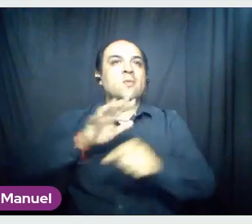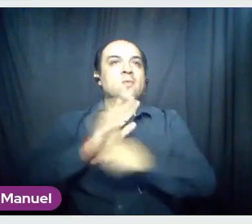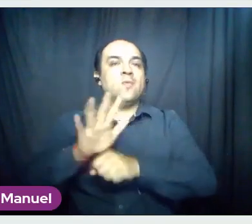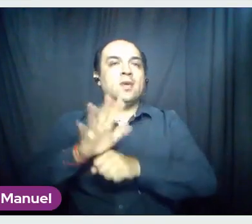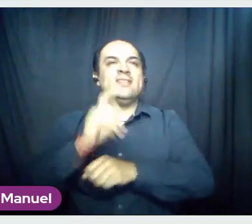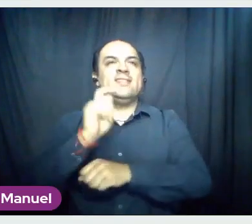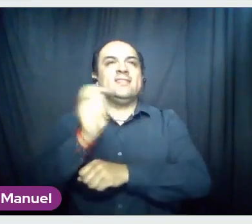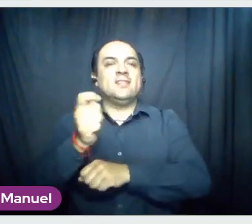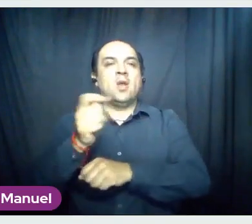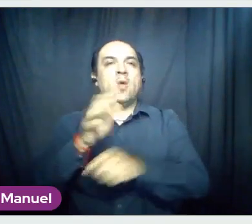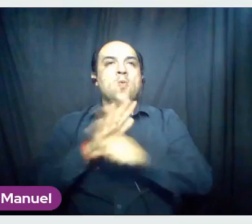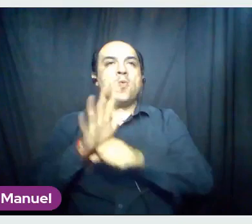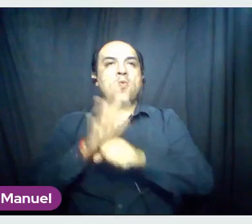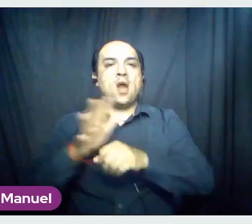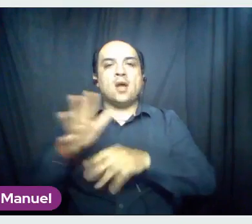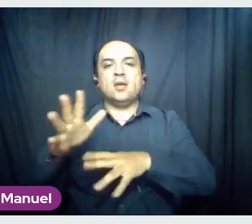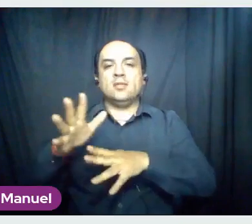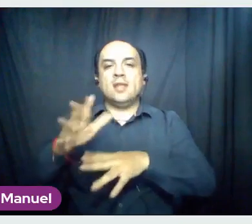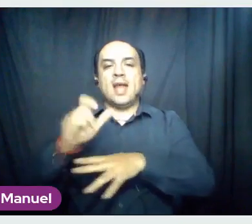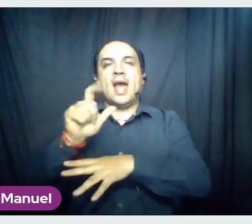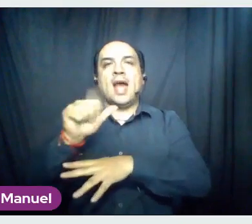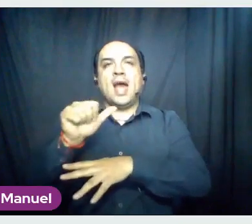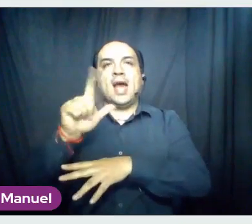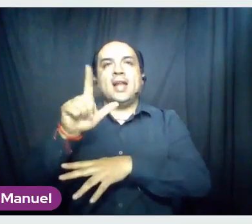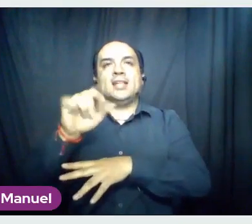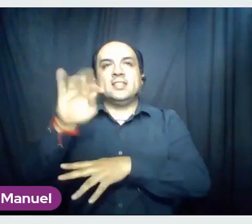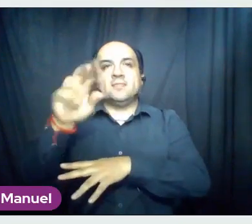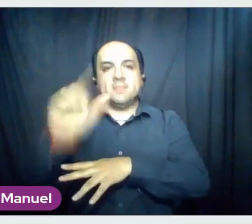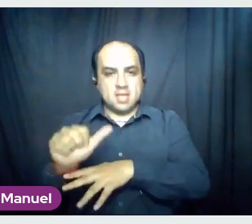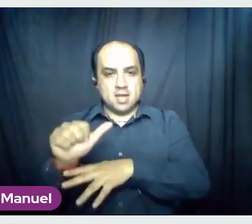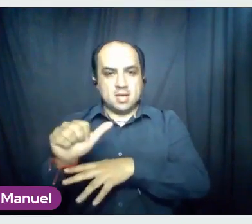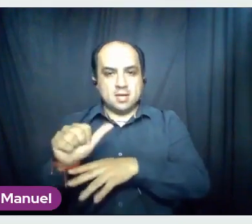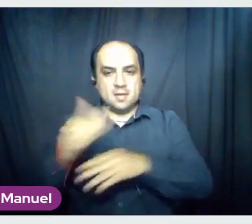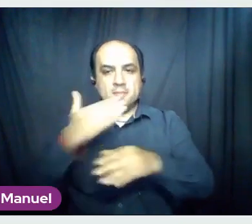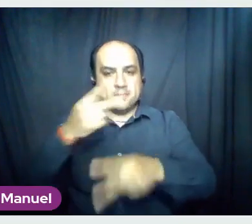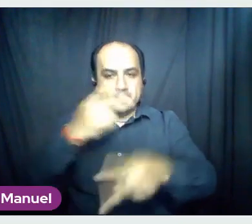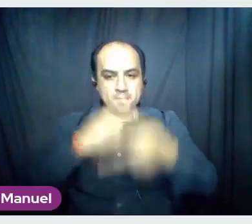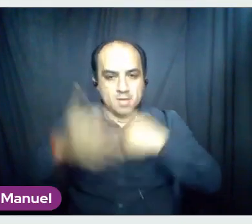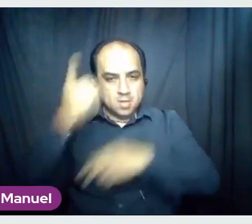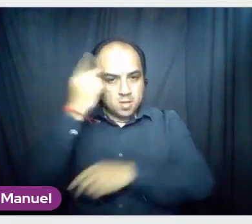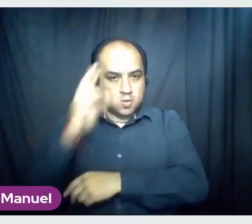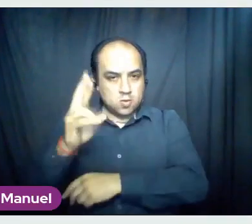cuáles son las consecuencias de la alexitimia. Bienvenido, doctor.